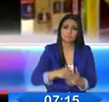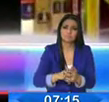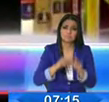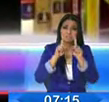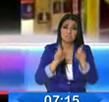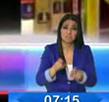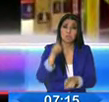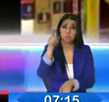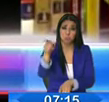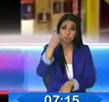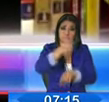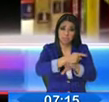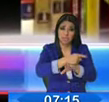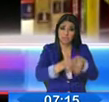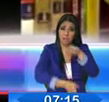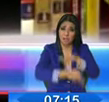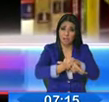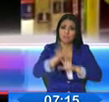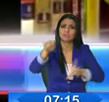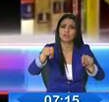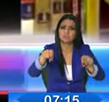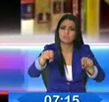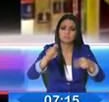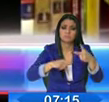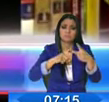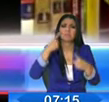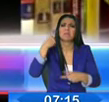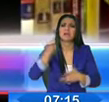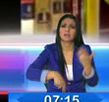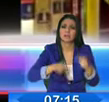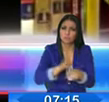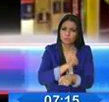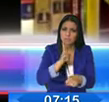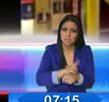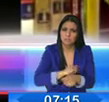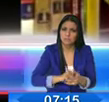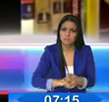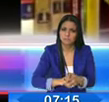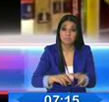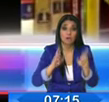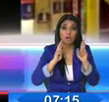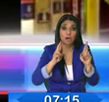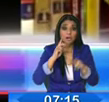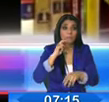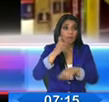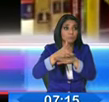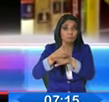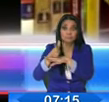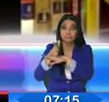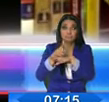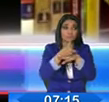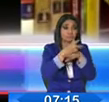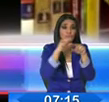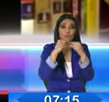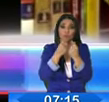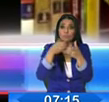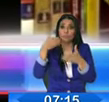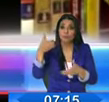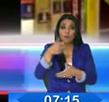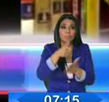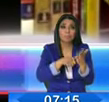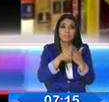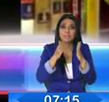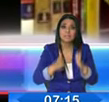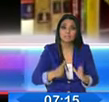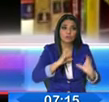colocar esa cámara segundo para que la utilizada espero que no haya sido para afirmarnos en el buró político oa los ministros con los